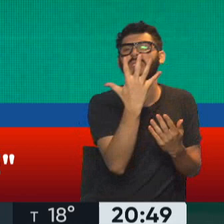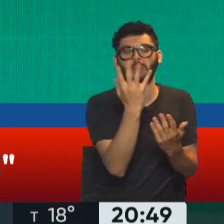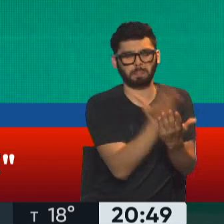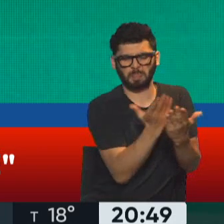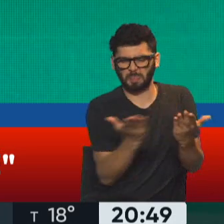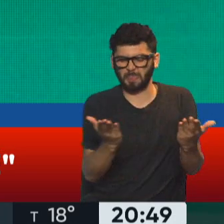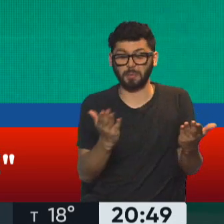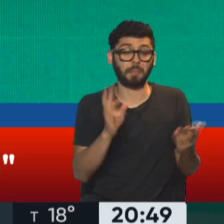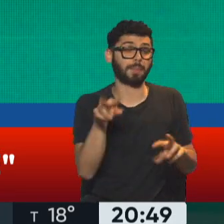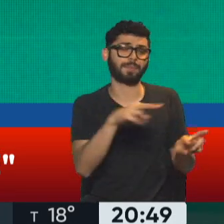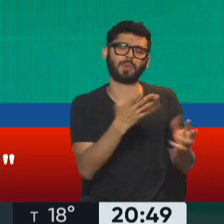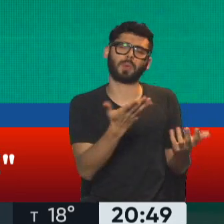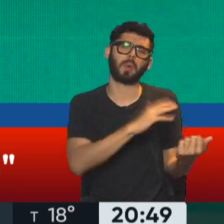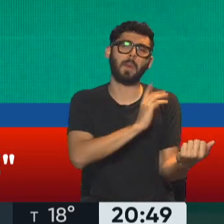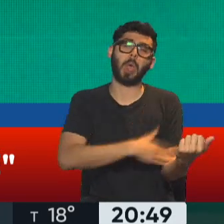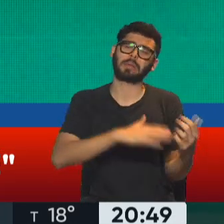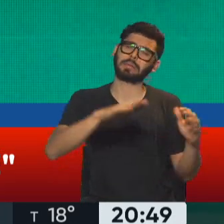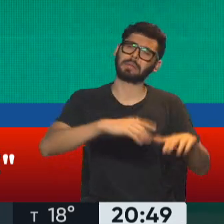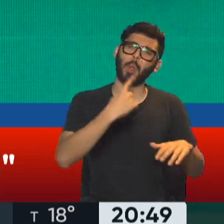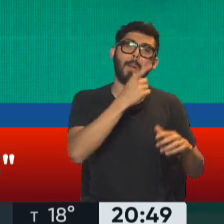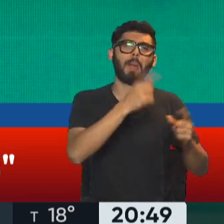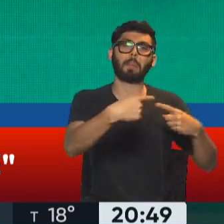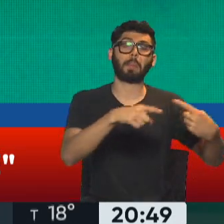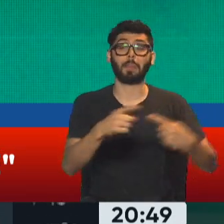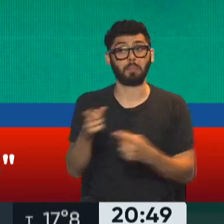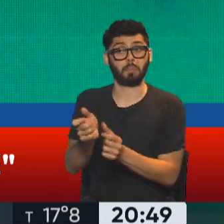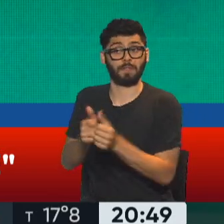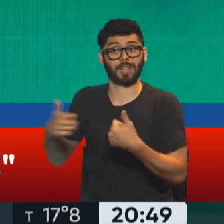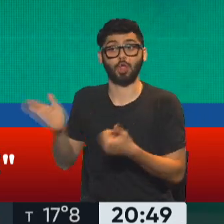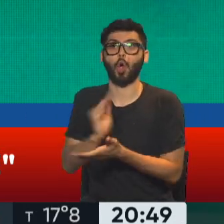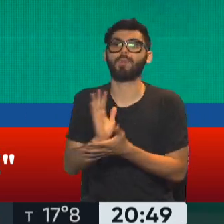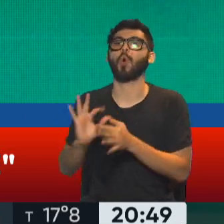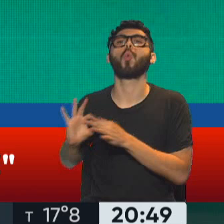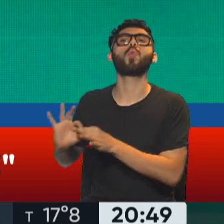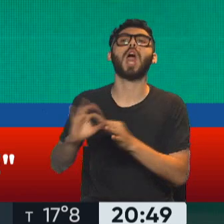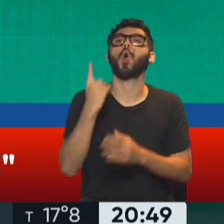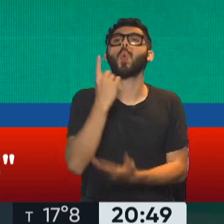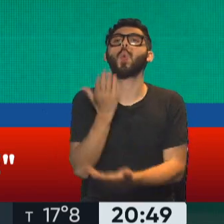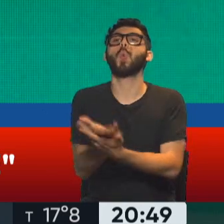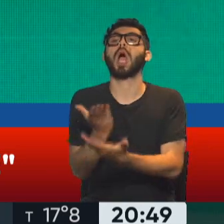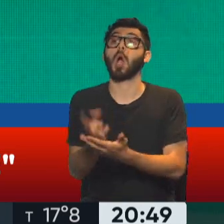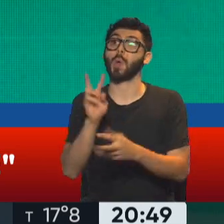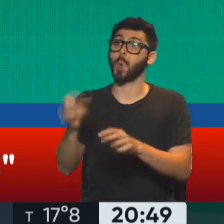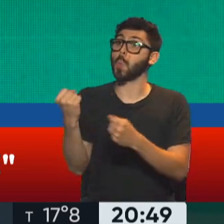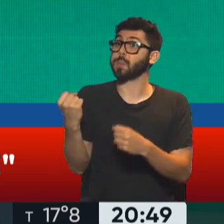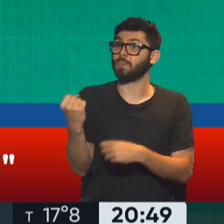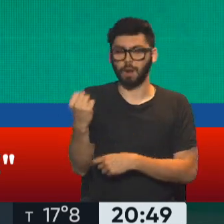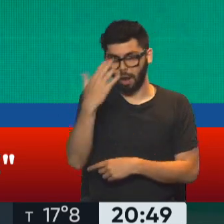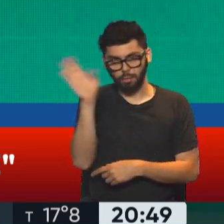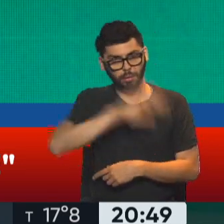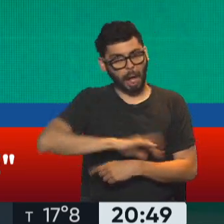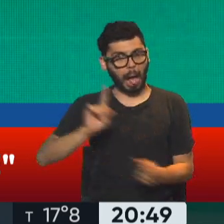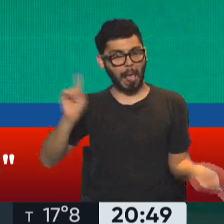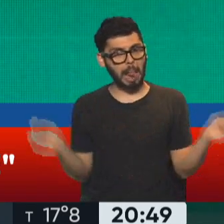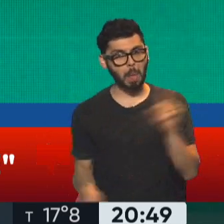contrario el Frente de Todos se mostraba con listas únicas, con supuesta unidad y se veía como una fortaleza, termina siendo al revés, ¿no? Y con